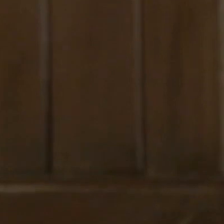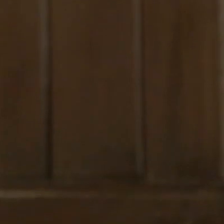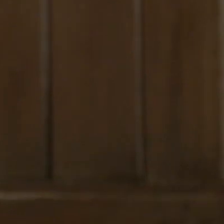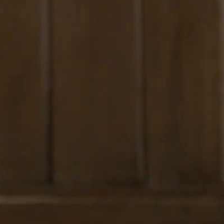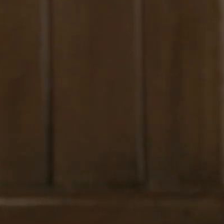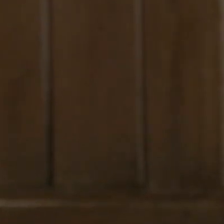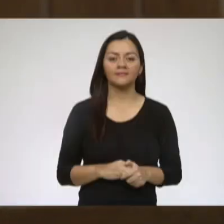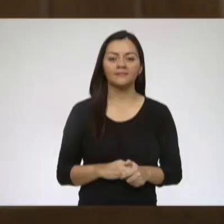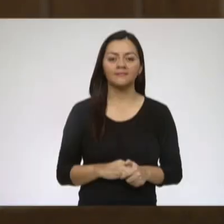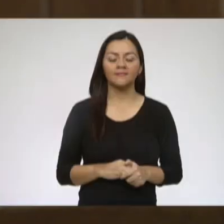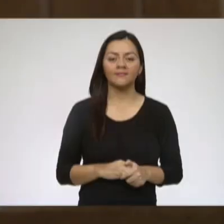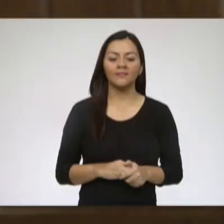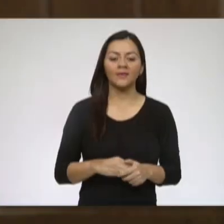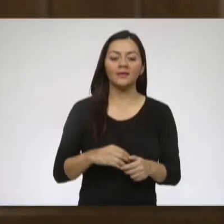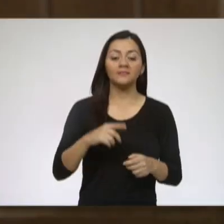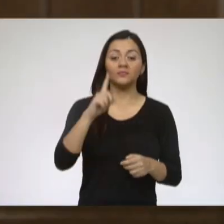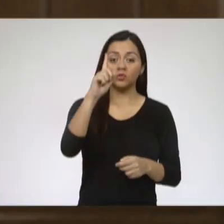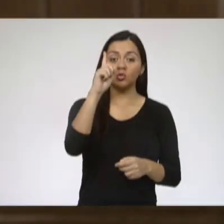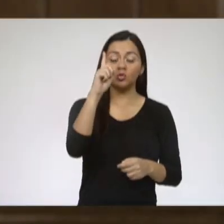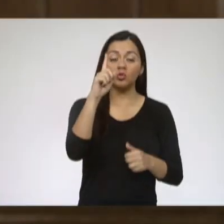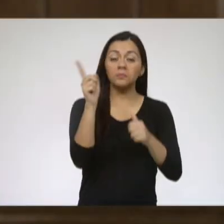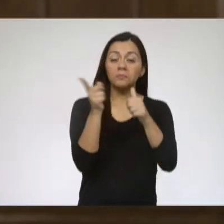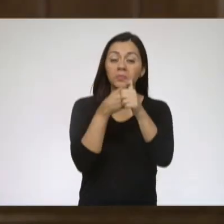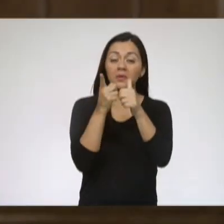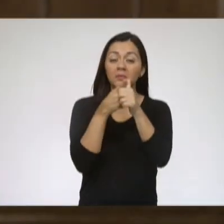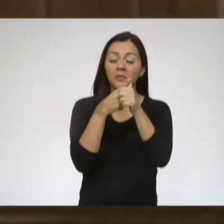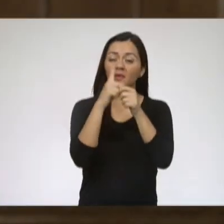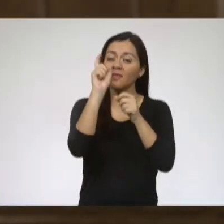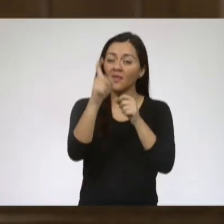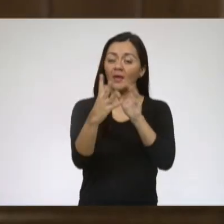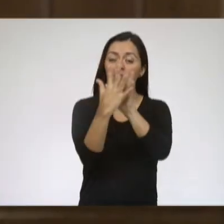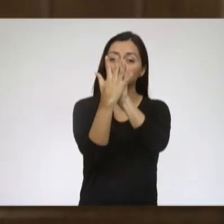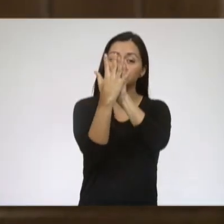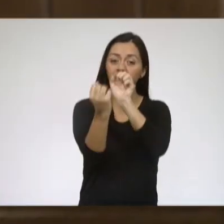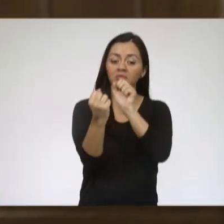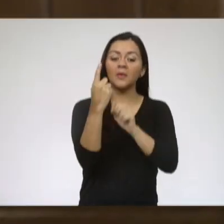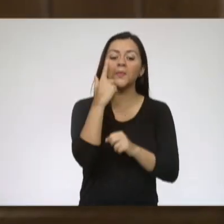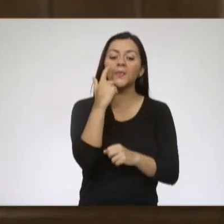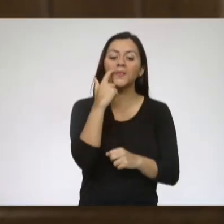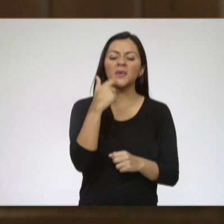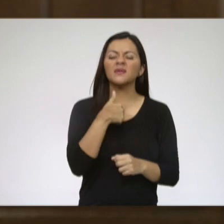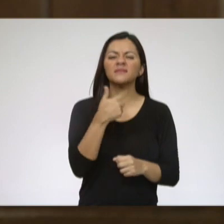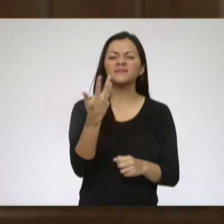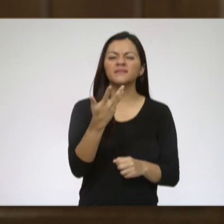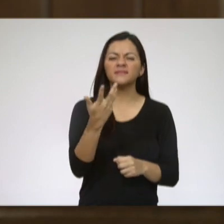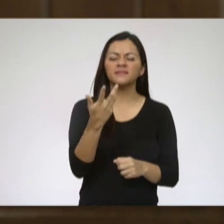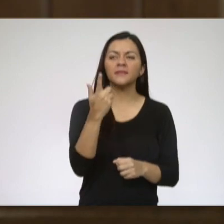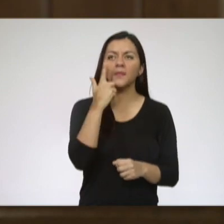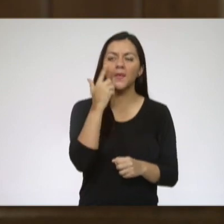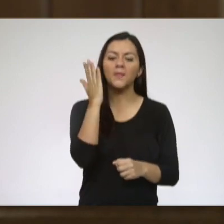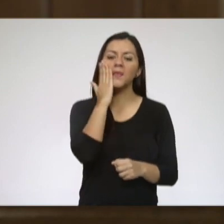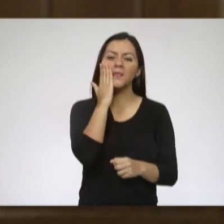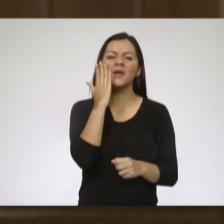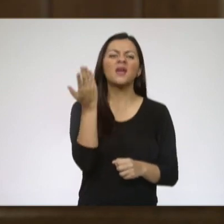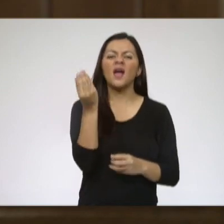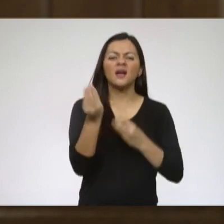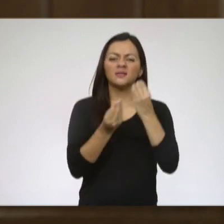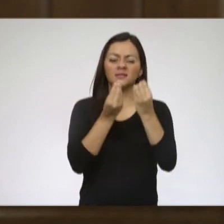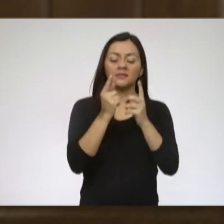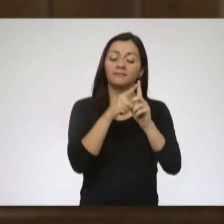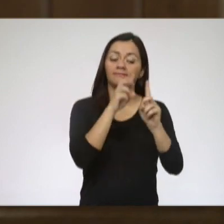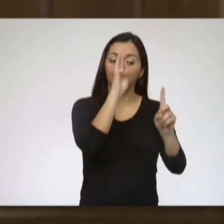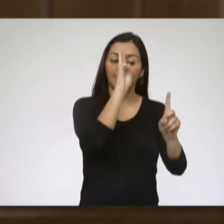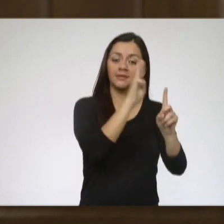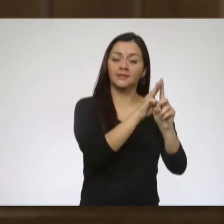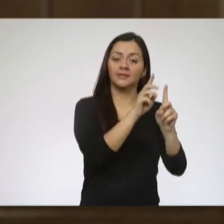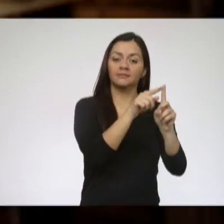Una de las cosas primeras que hay que entender los padres, ¿no?, es que comprender que esta etapa es una